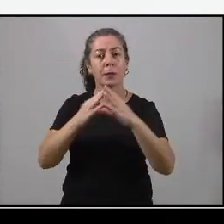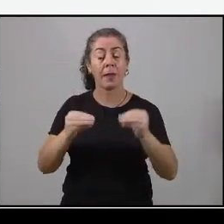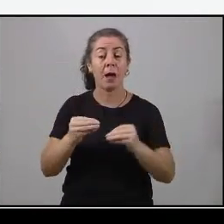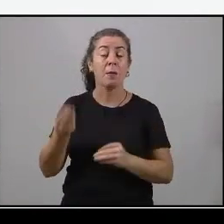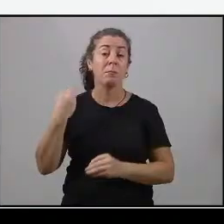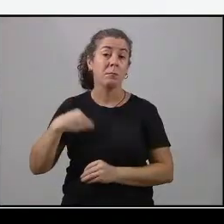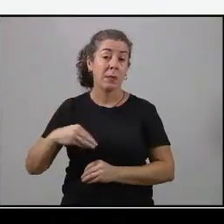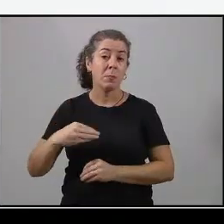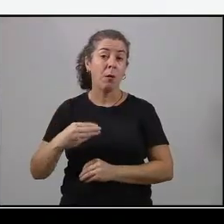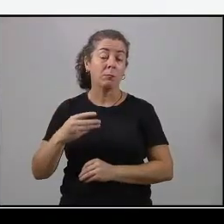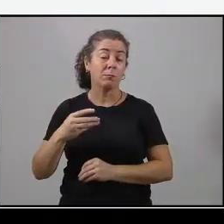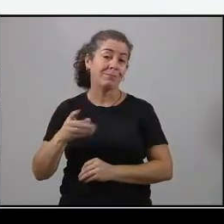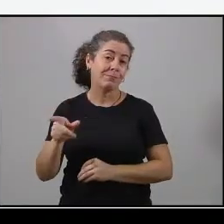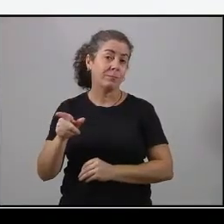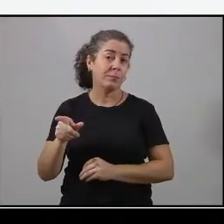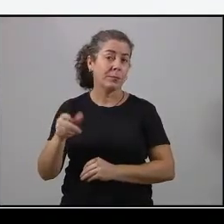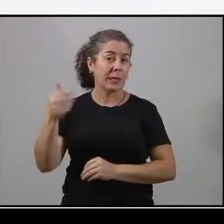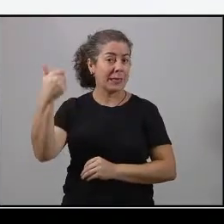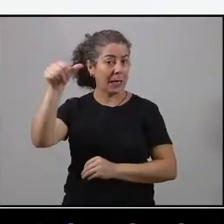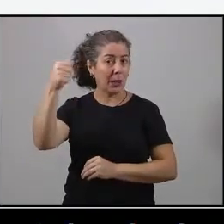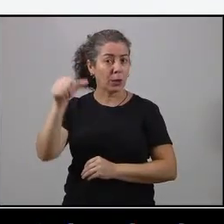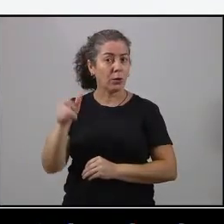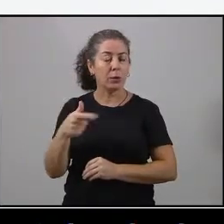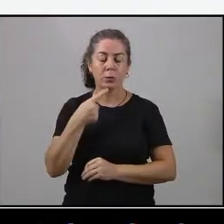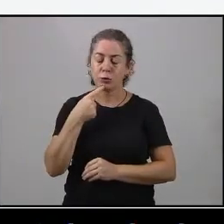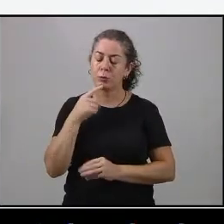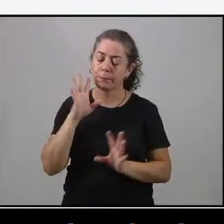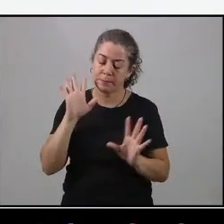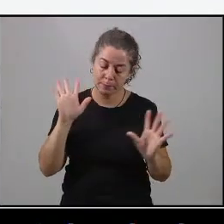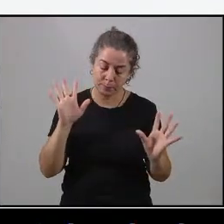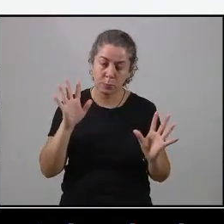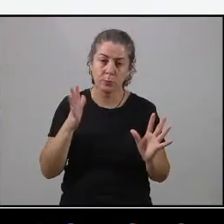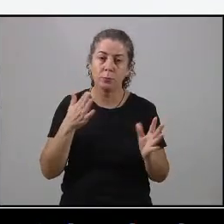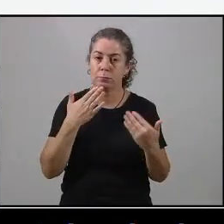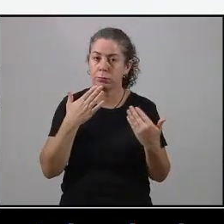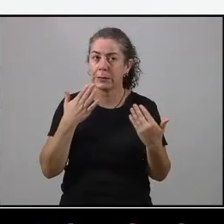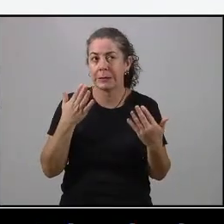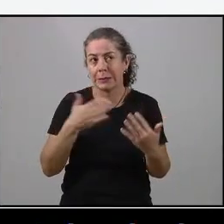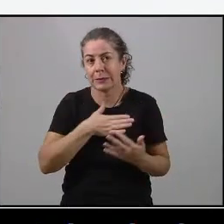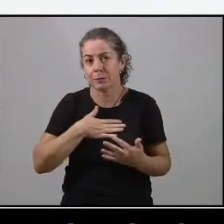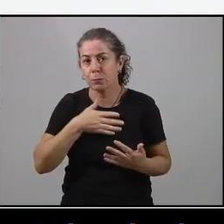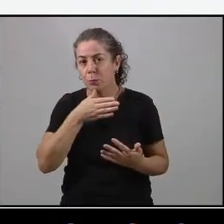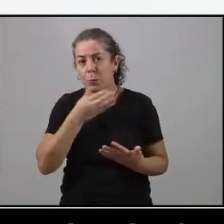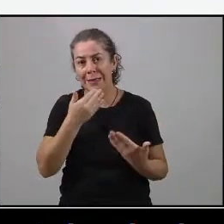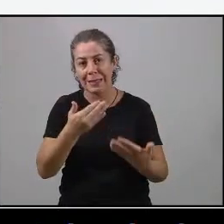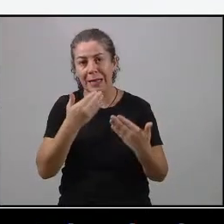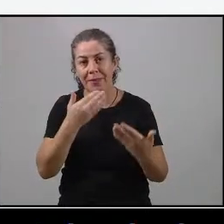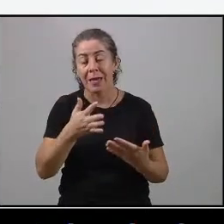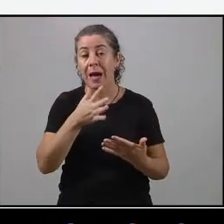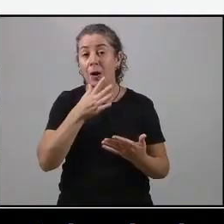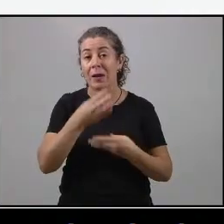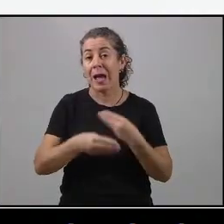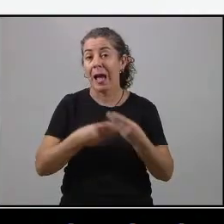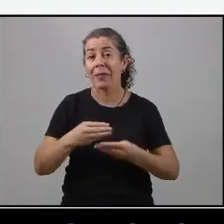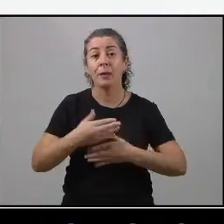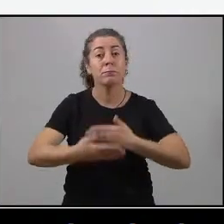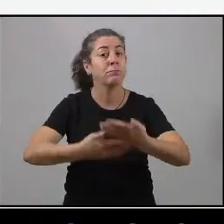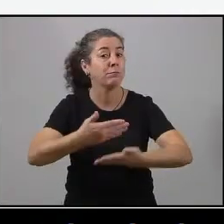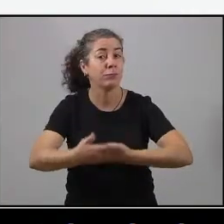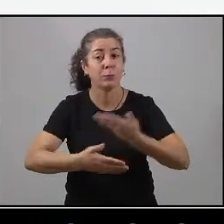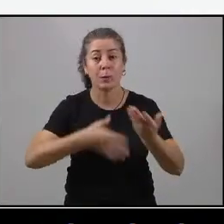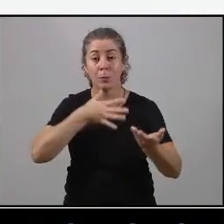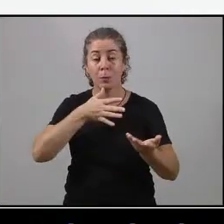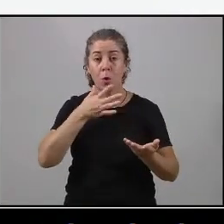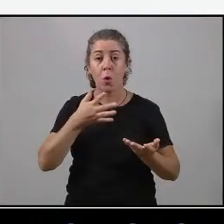supuesto, ha mostrado su predisposición y ha agradecido la propuesta a la presidenta, y ahora se realizará pues toda esa